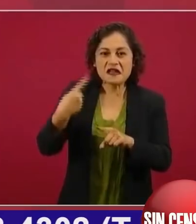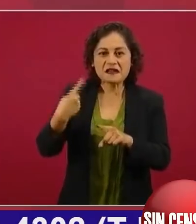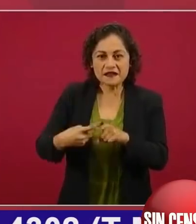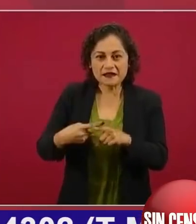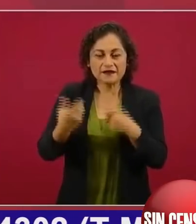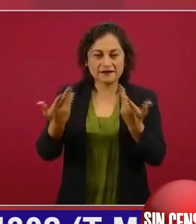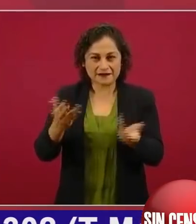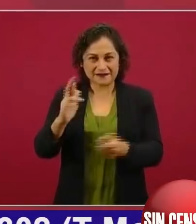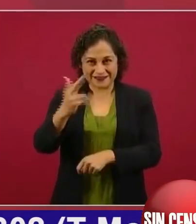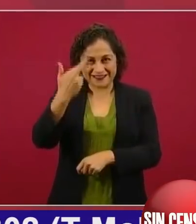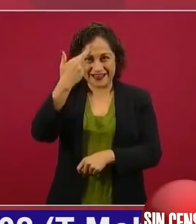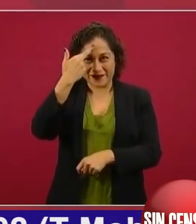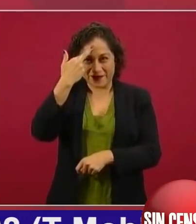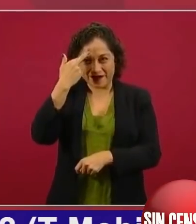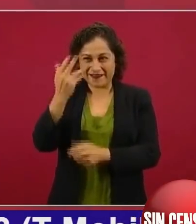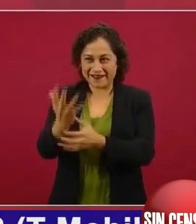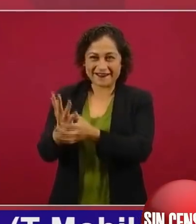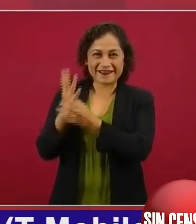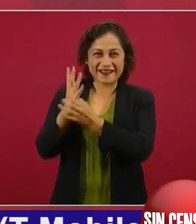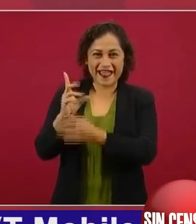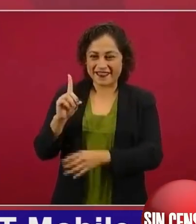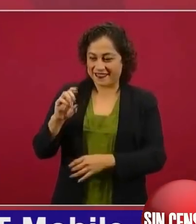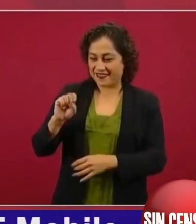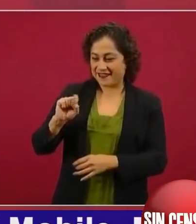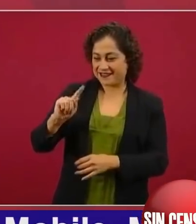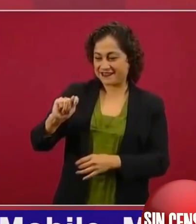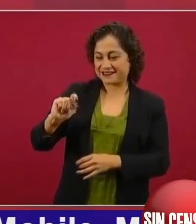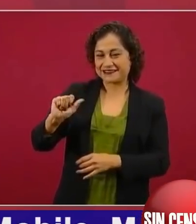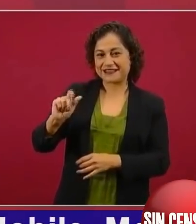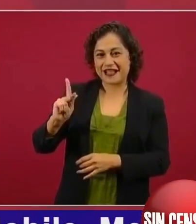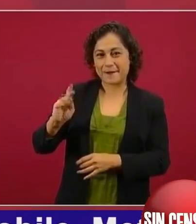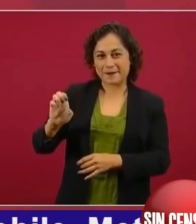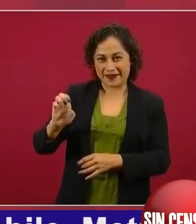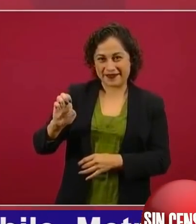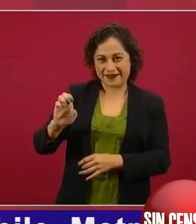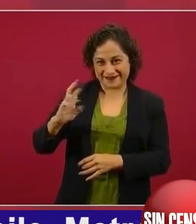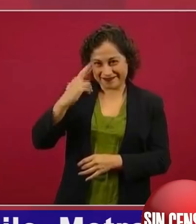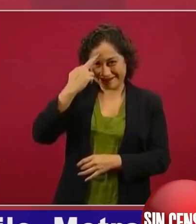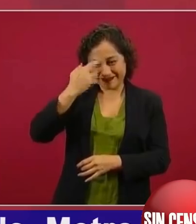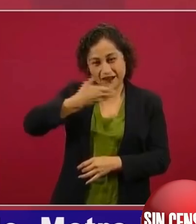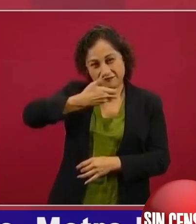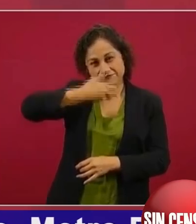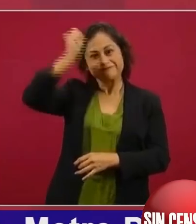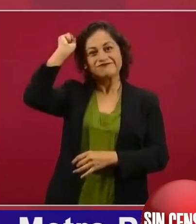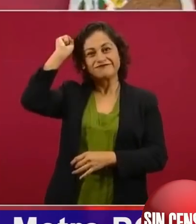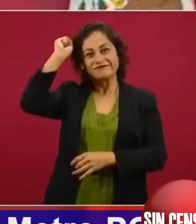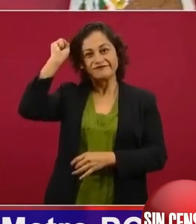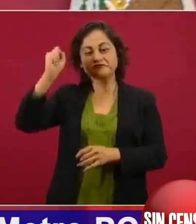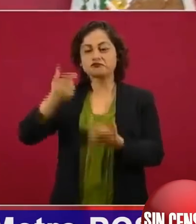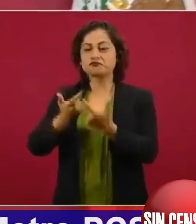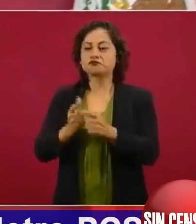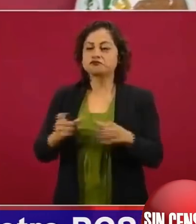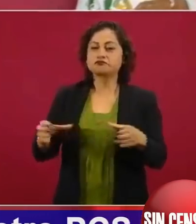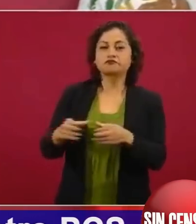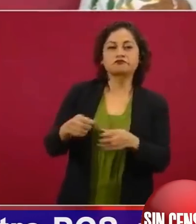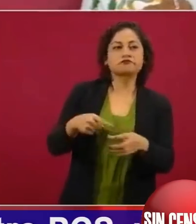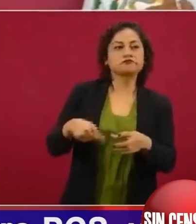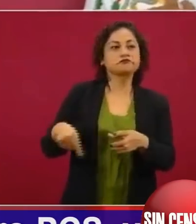acuerdan lo del destape? Pues salía y ya ese era el